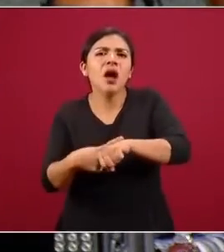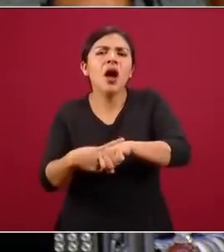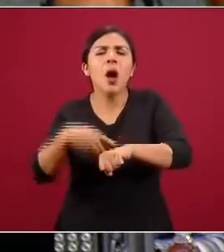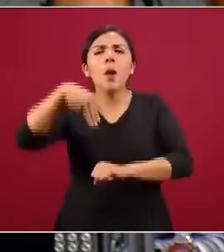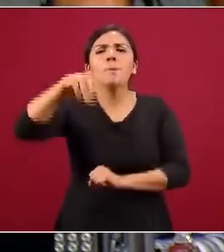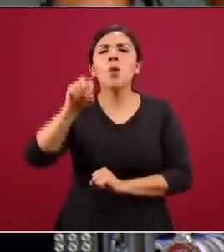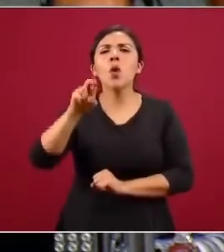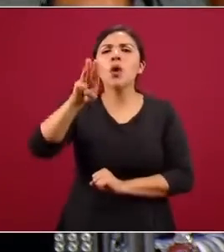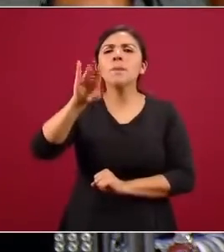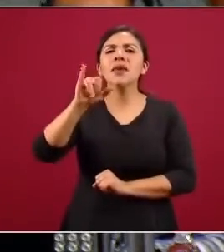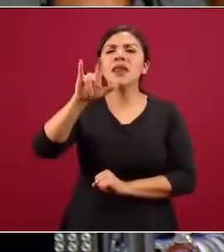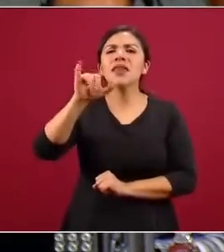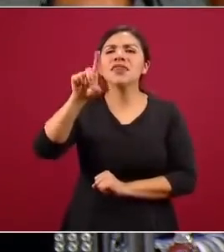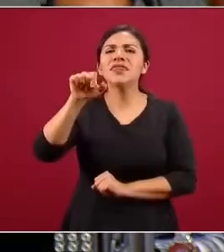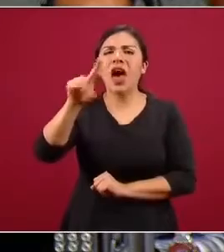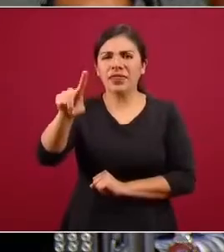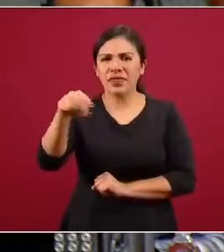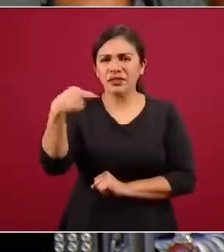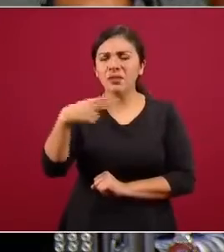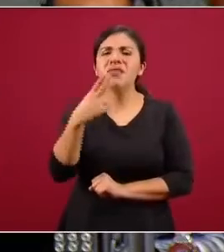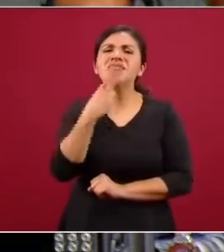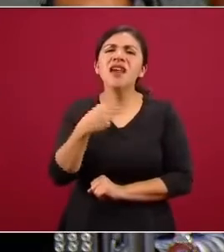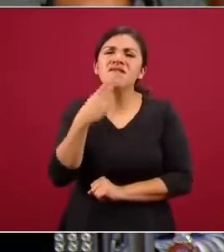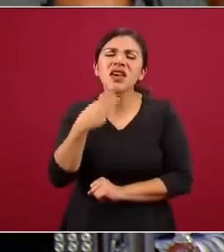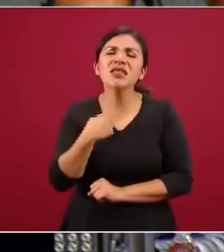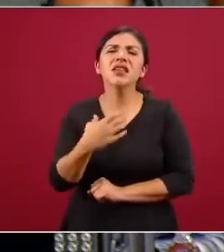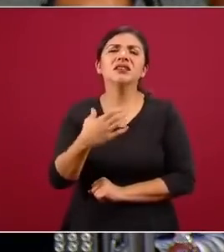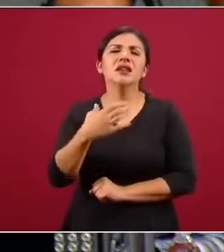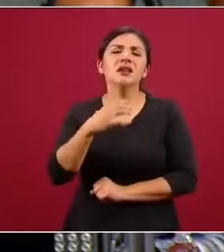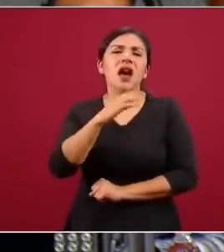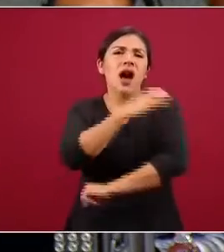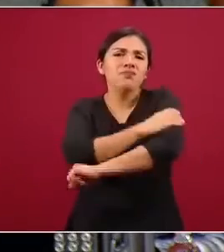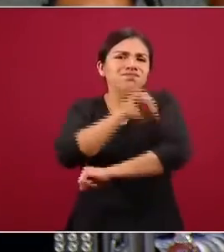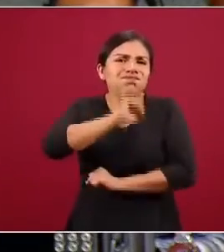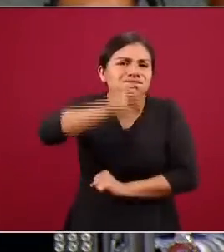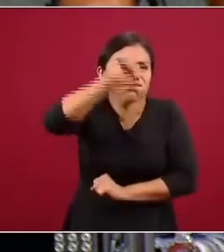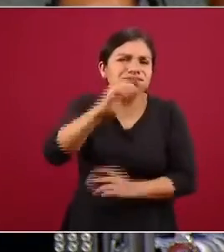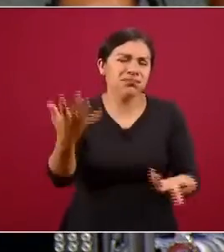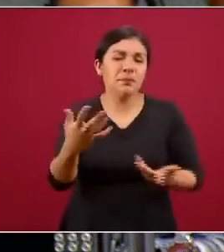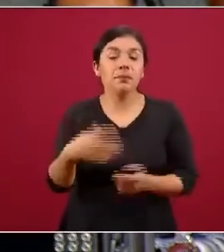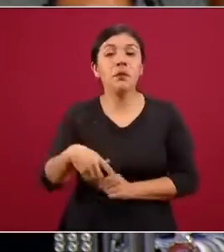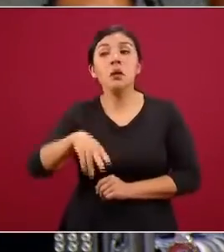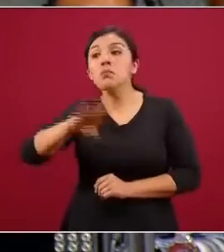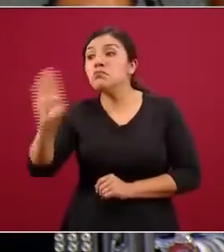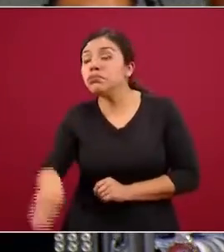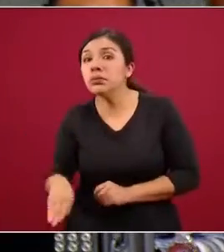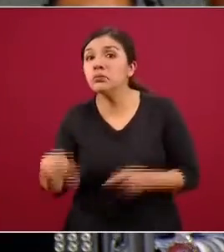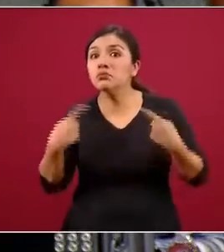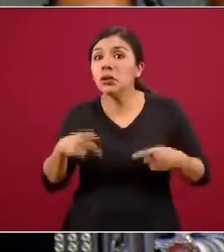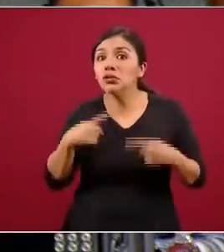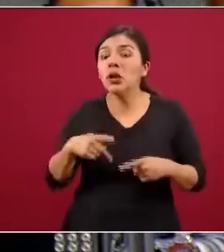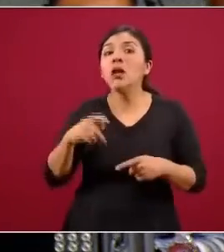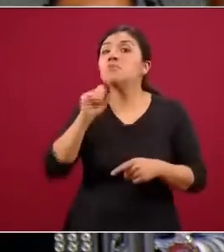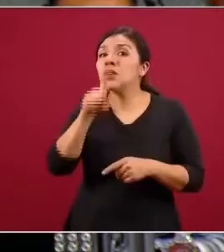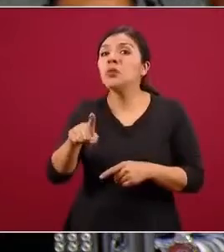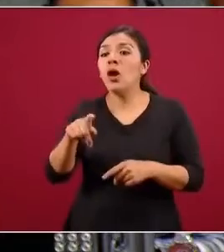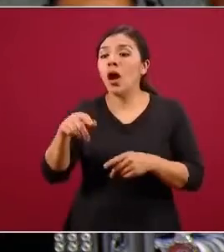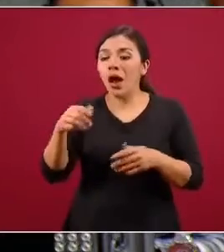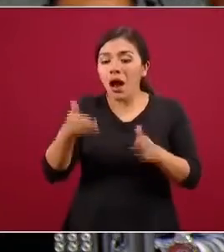llaman morbilidad, diabetes, asma, hipertensión, y desgraciadamente fallecieron en trayecto efectivamente al ir al